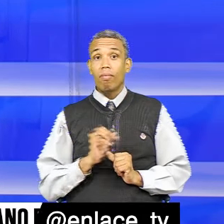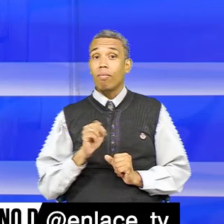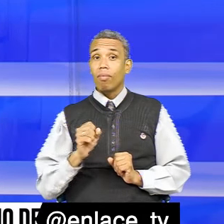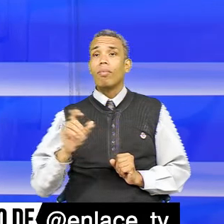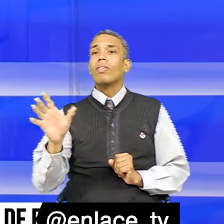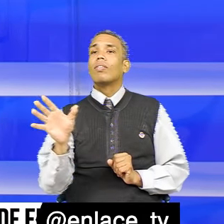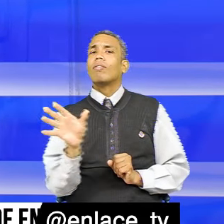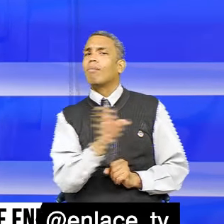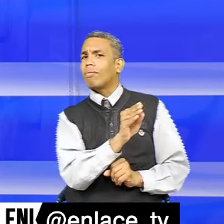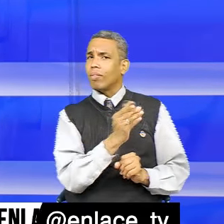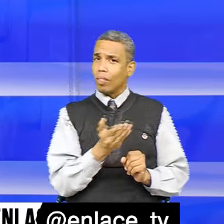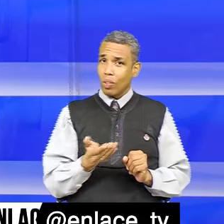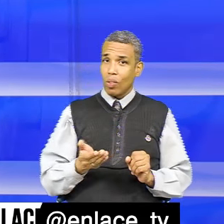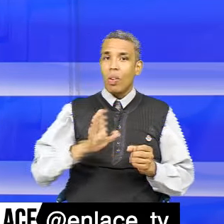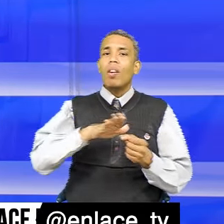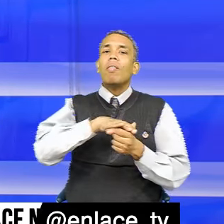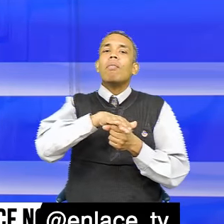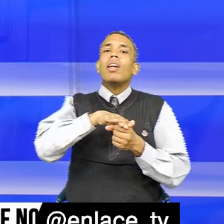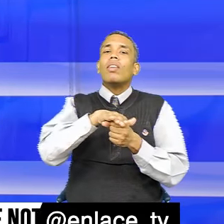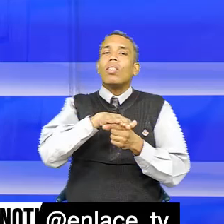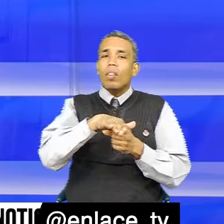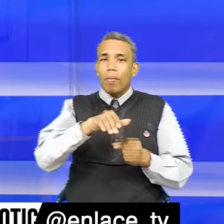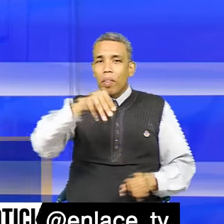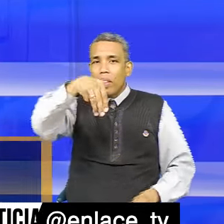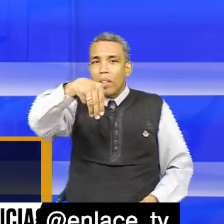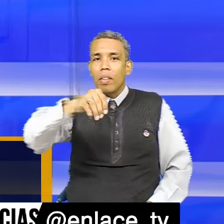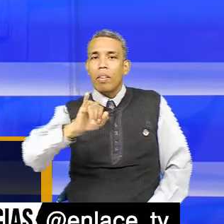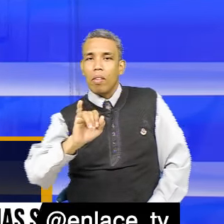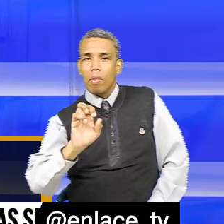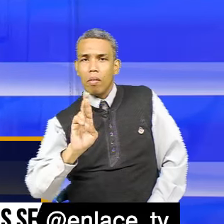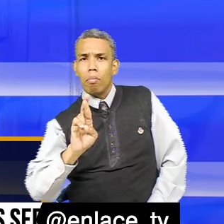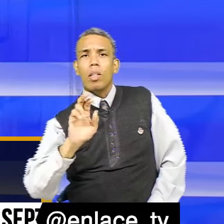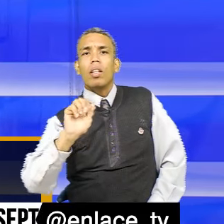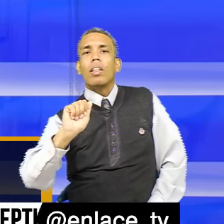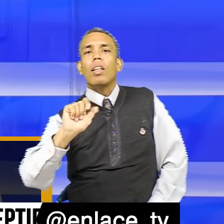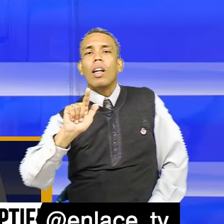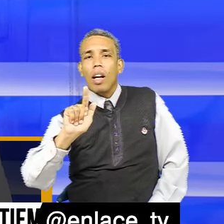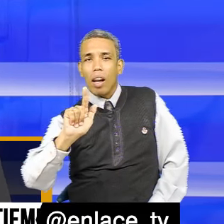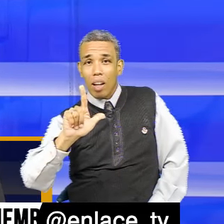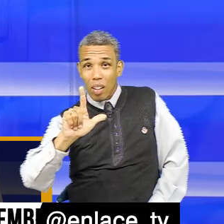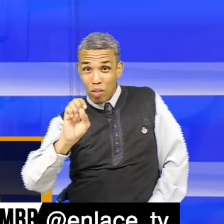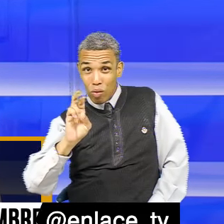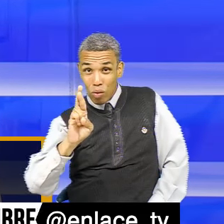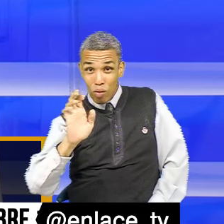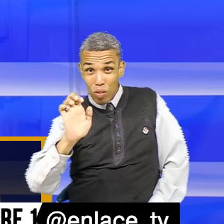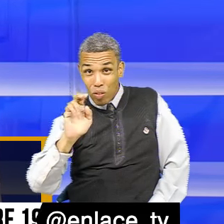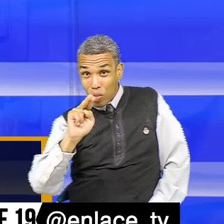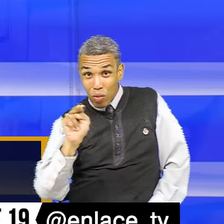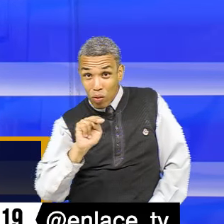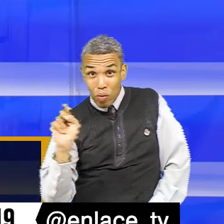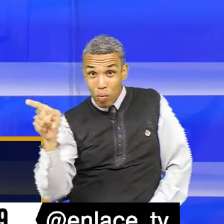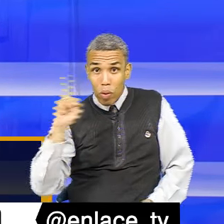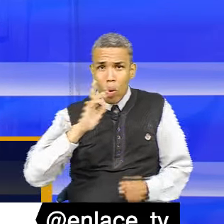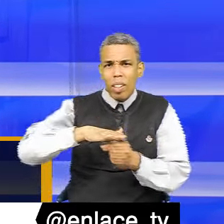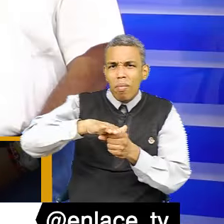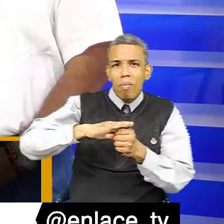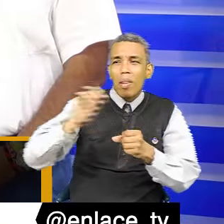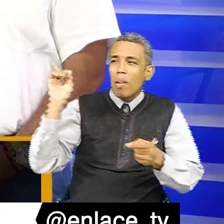en especial al barrio Miraflores, para que este 24 y 25 se unan al aniversario de los cumpleaños de esa linda y hermosa